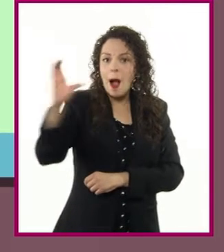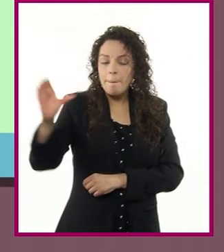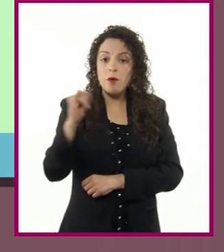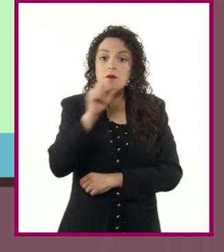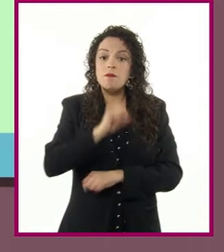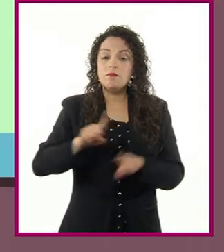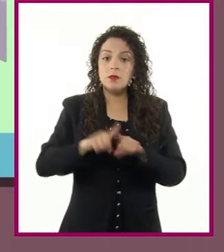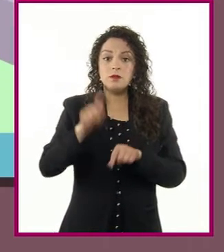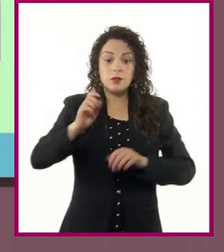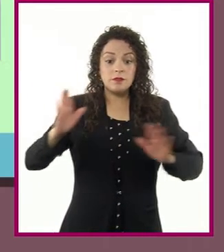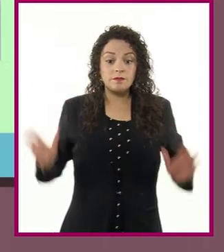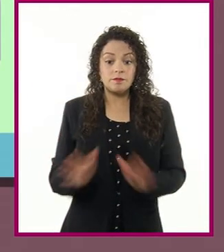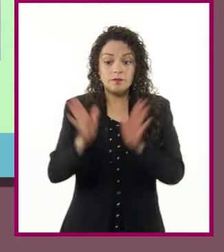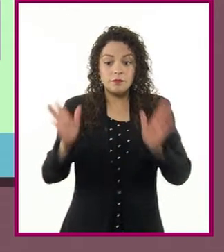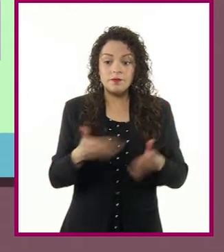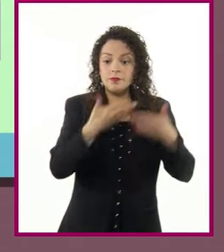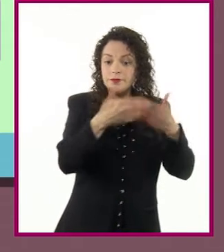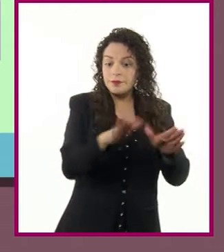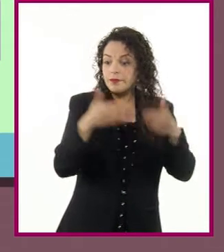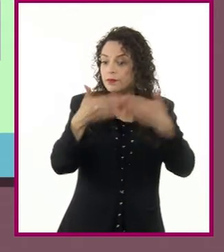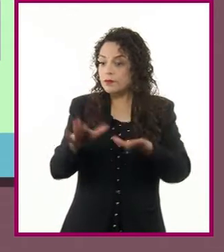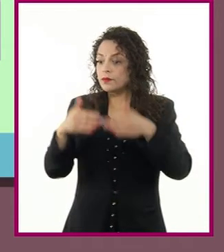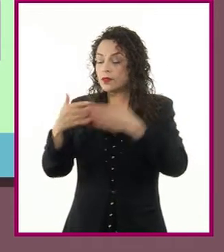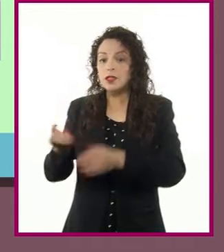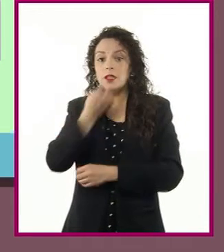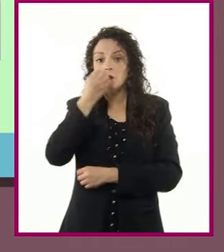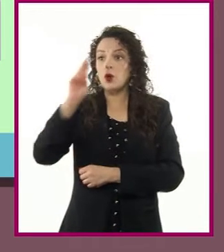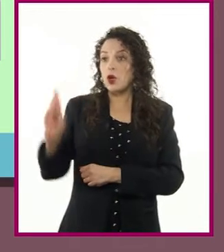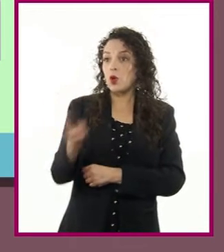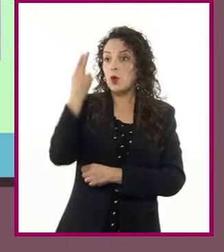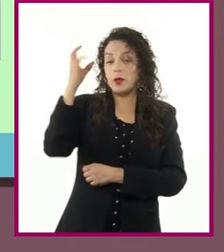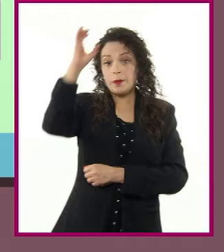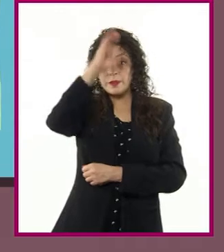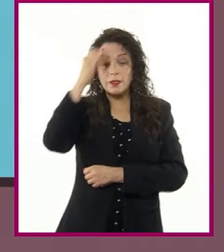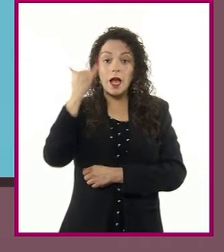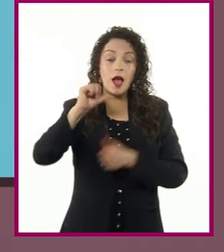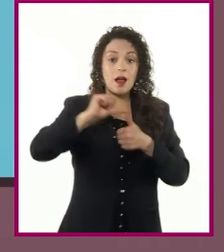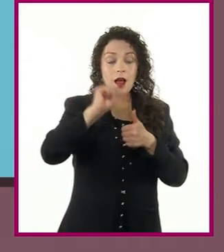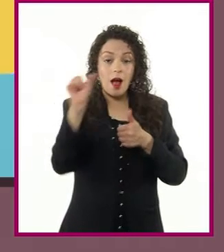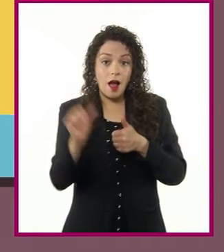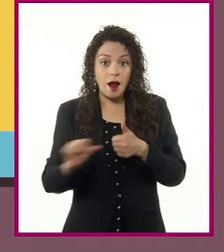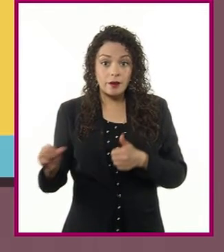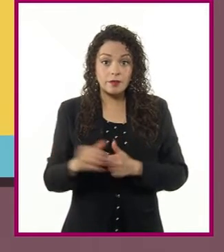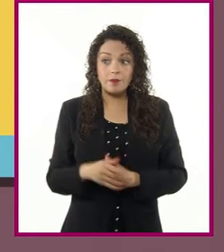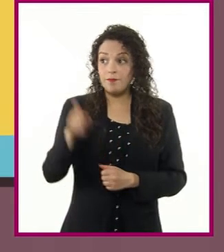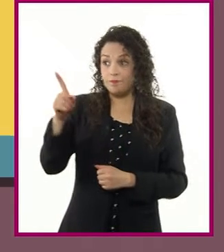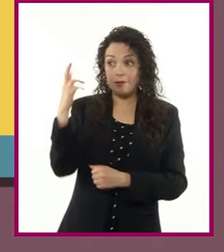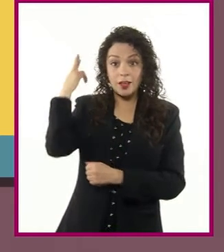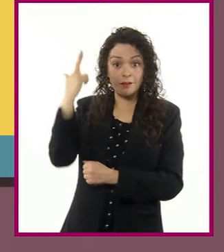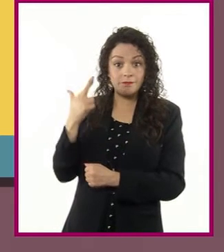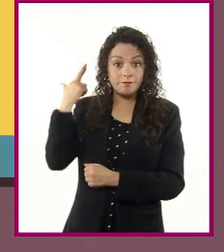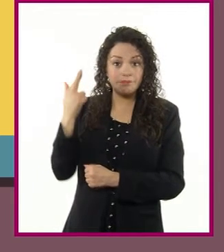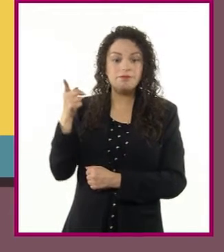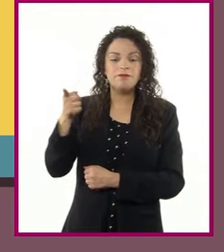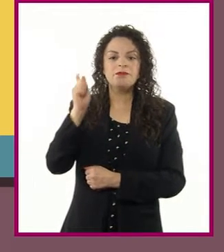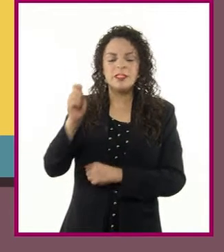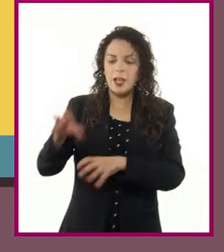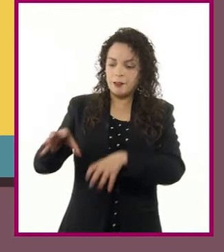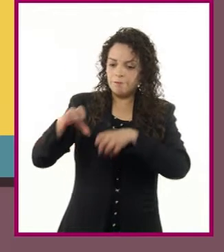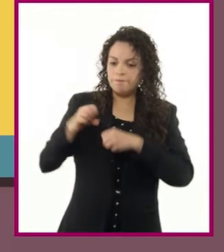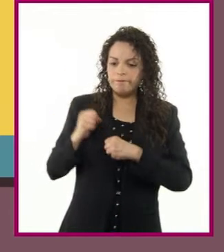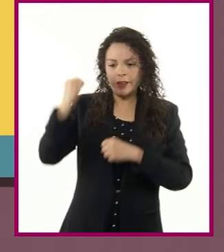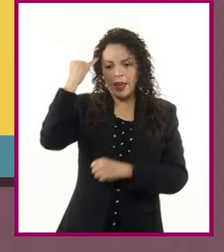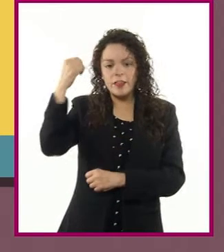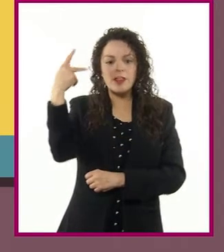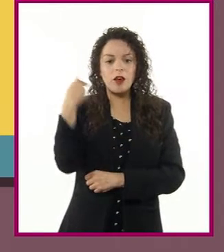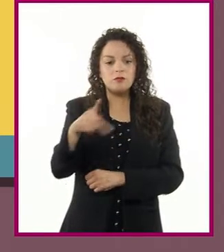promover la apertura de universidades de ciencias y artes. Estos monarcas adoptaron como estrategia las ideas de la